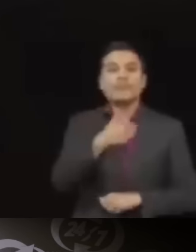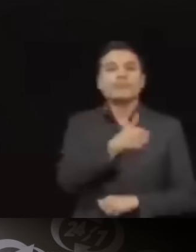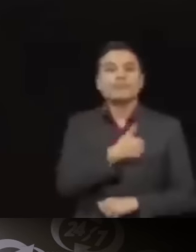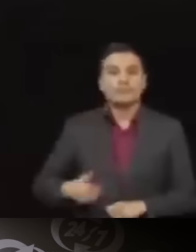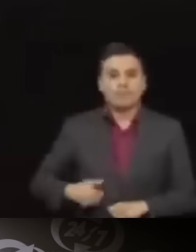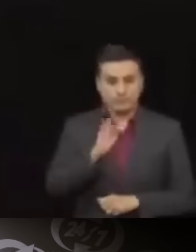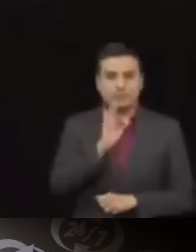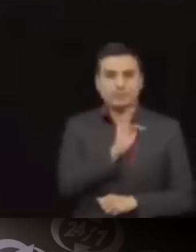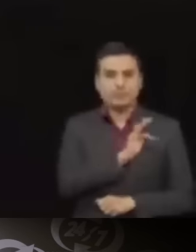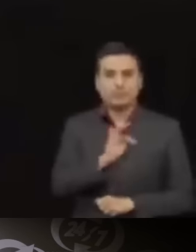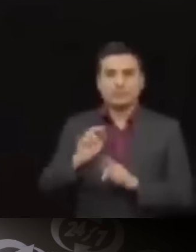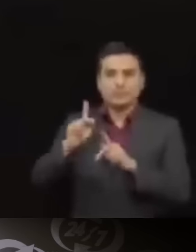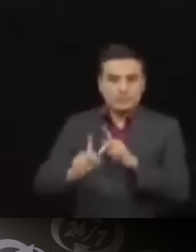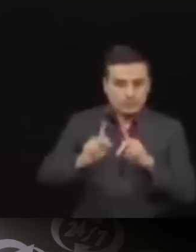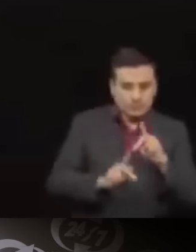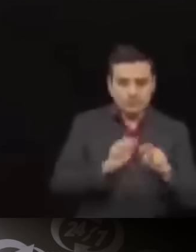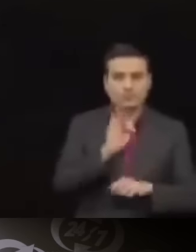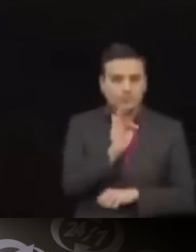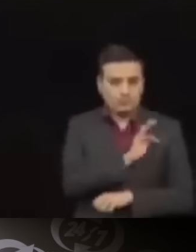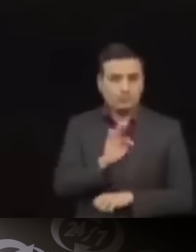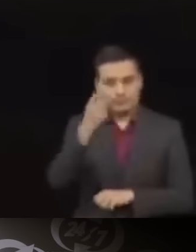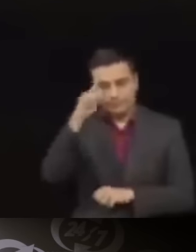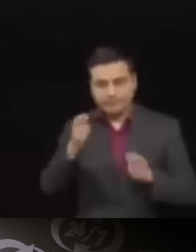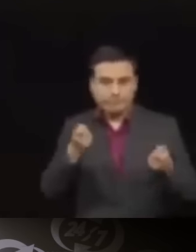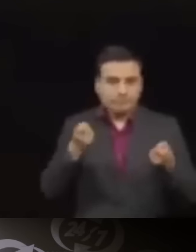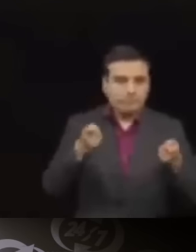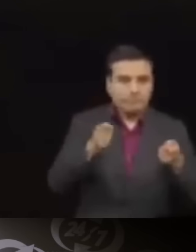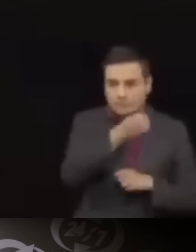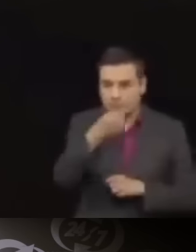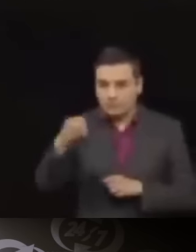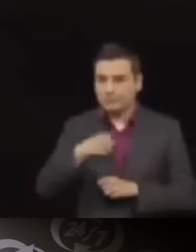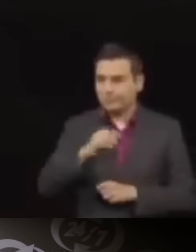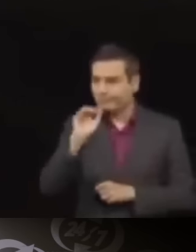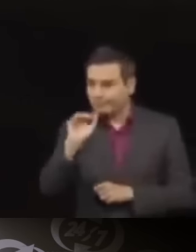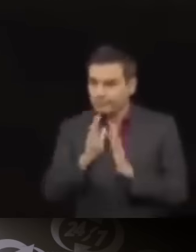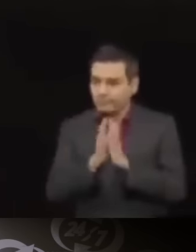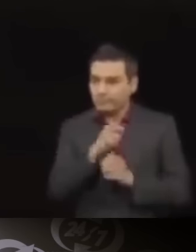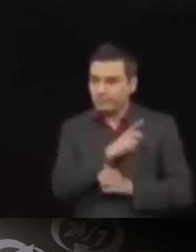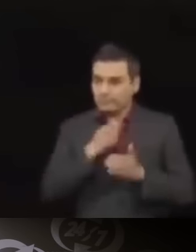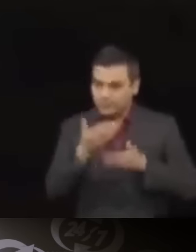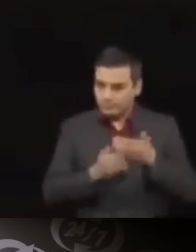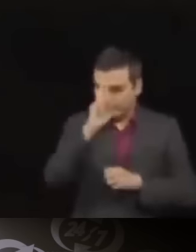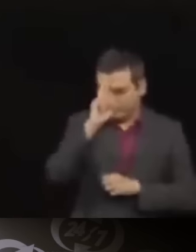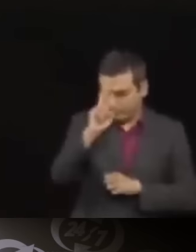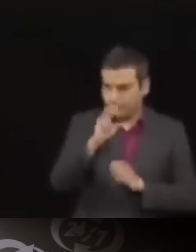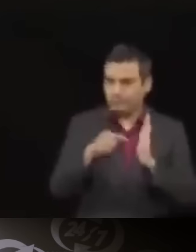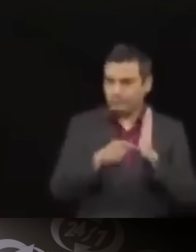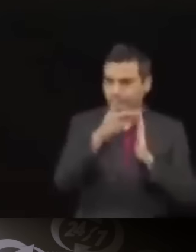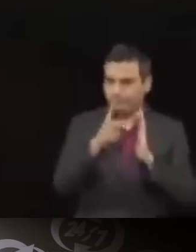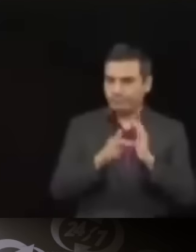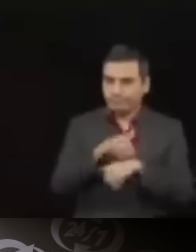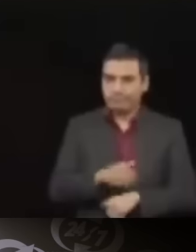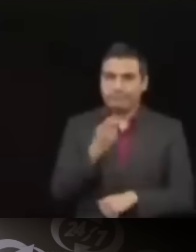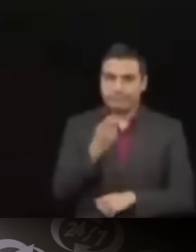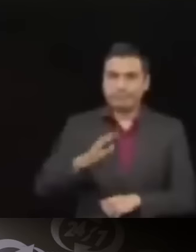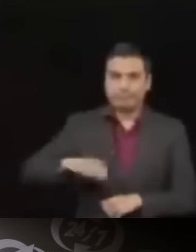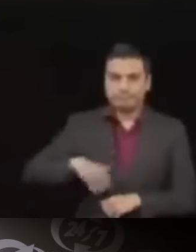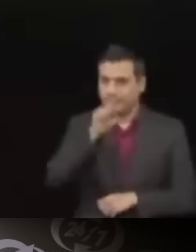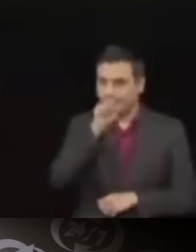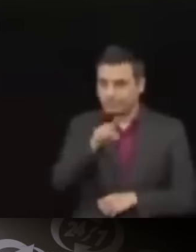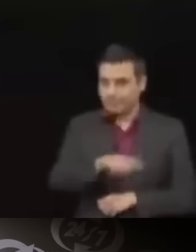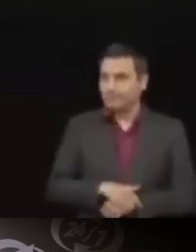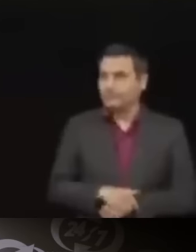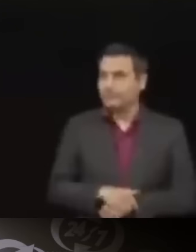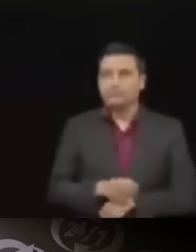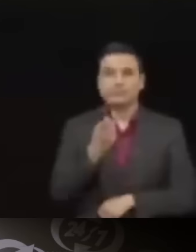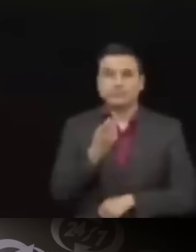las manifestaciones de quien cometa las referidas conductas con el objeto de conminarlo a que se conduzca en los términos previstos en el reglamento. Es lo que acaba de suceder, a